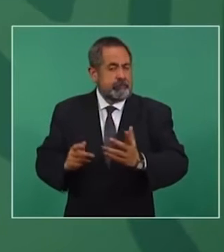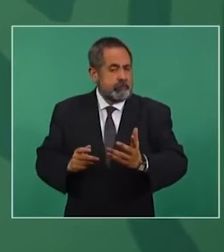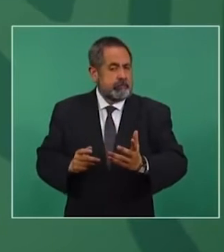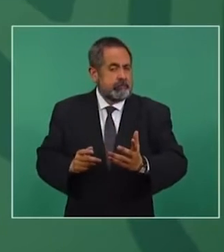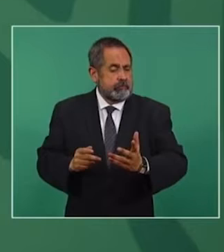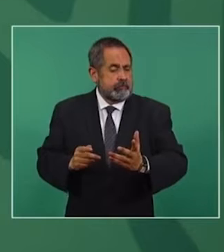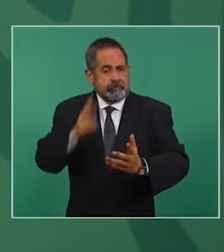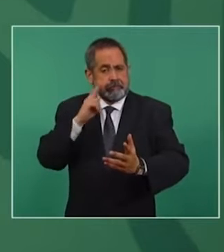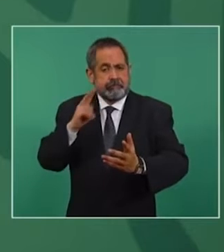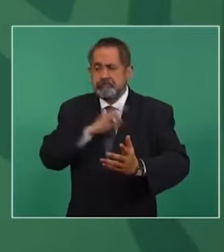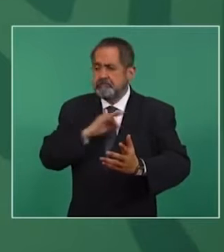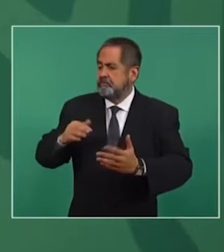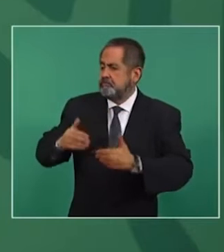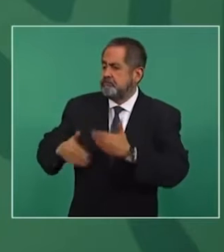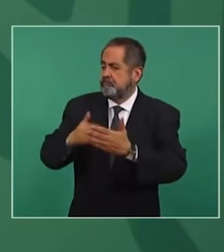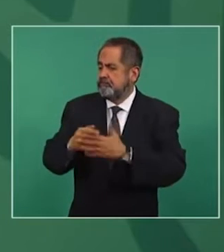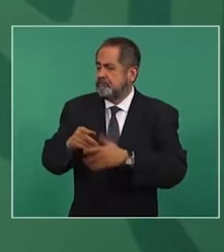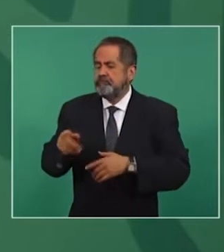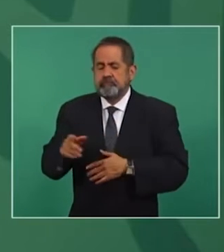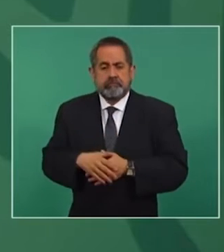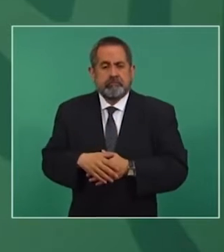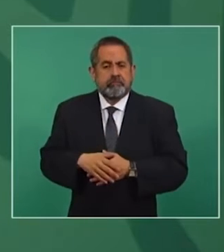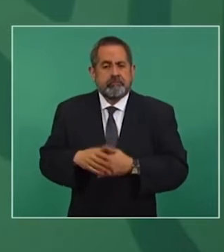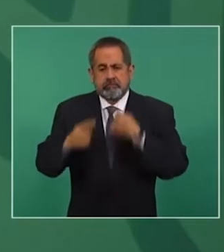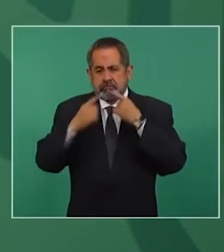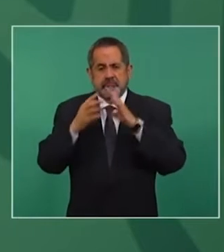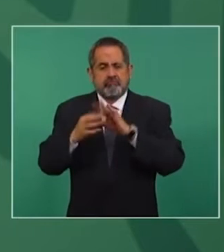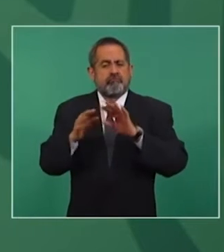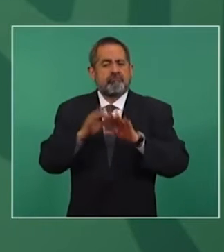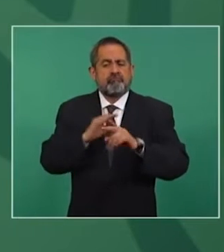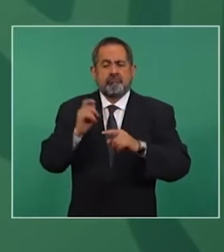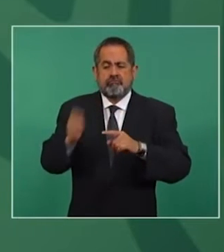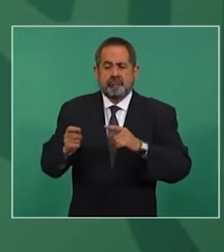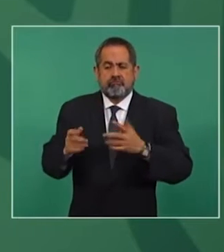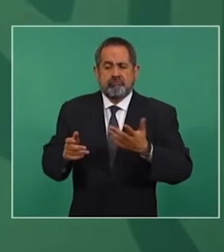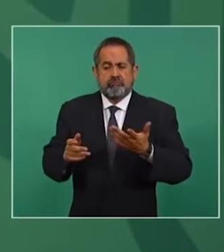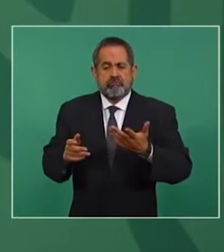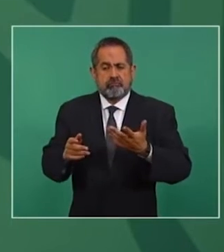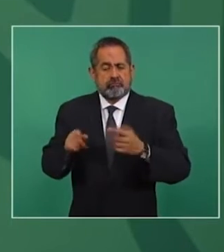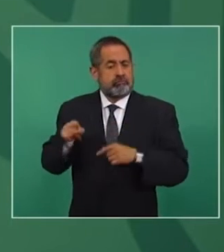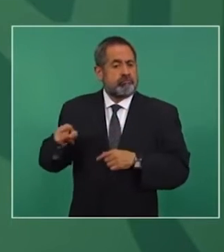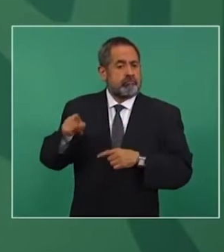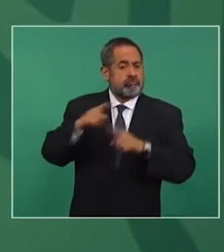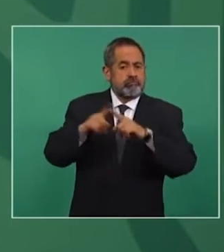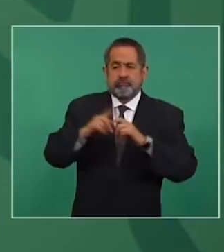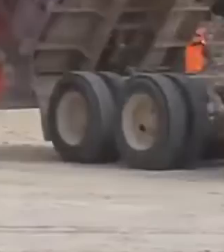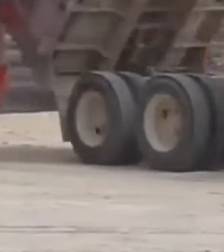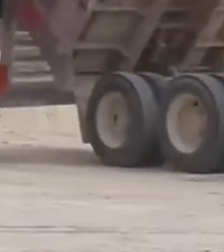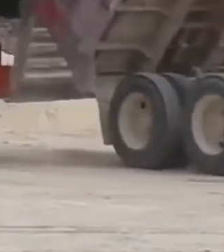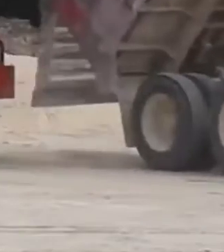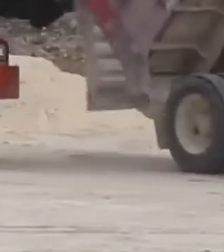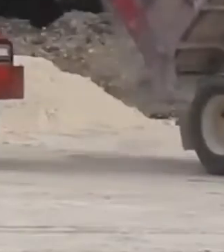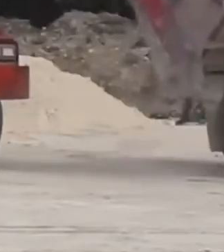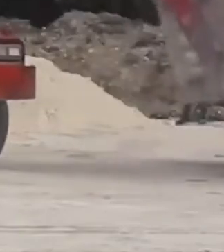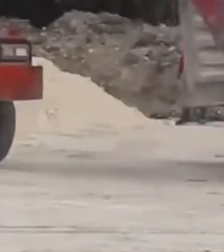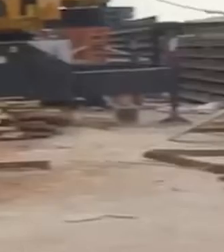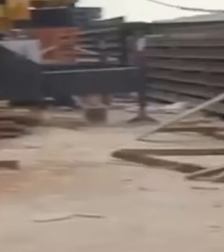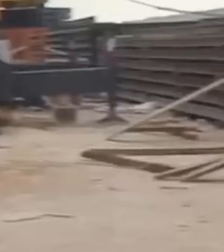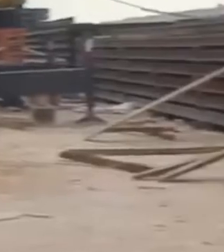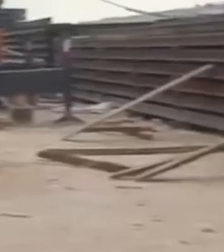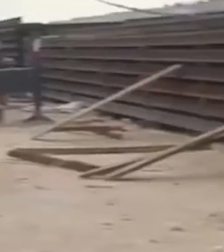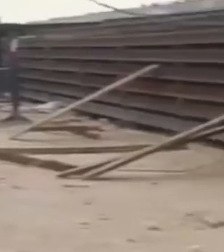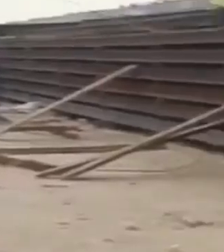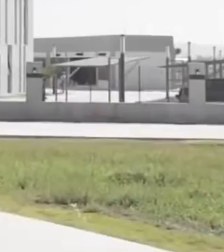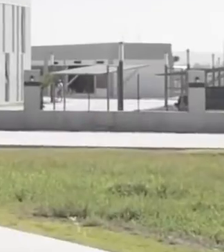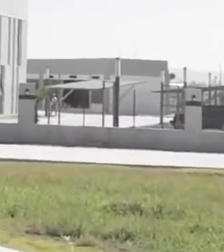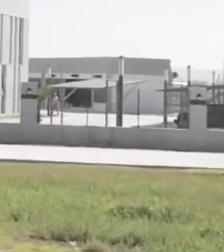se pueda dar la confianza a las instituciones. Y es que con estos decretos, obras